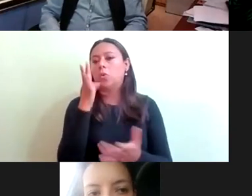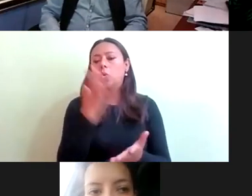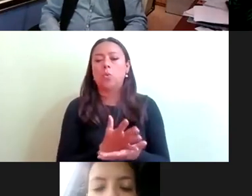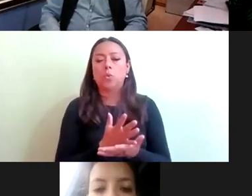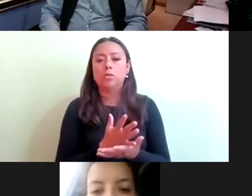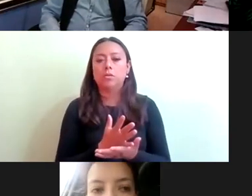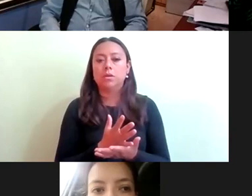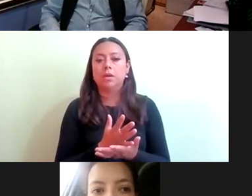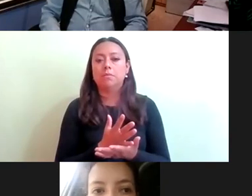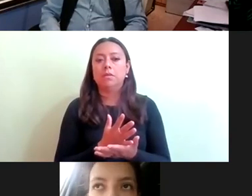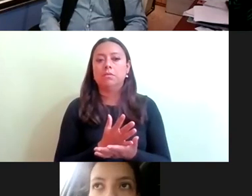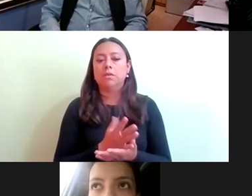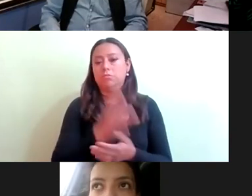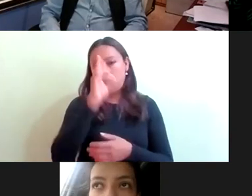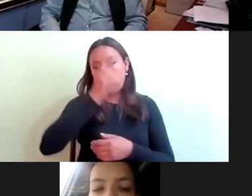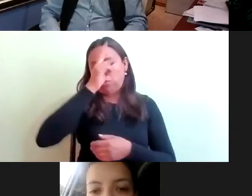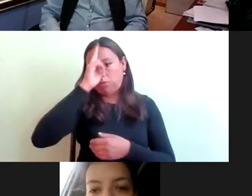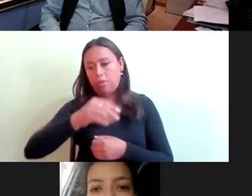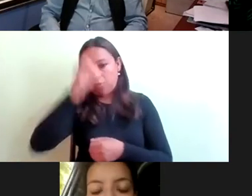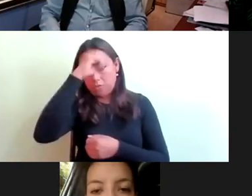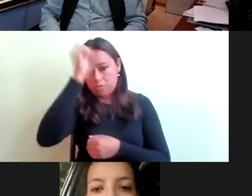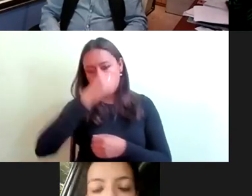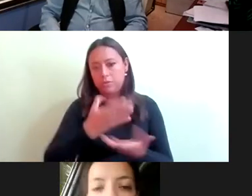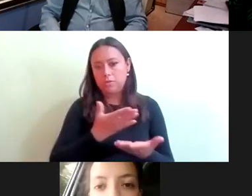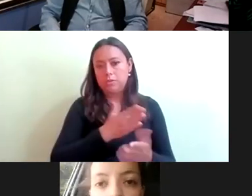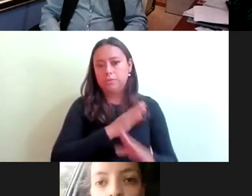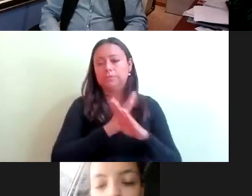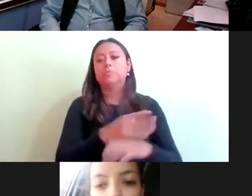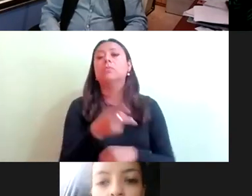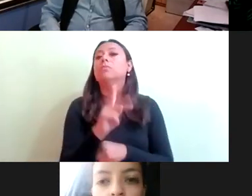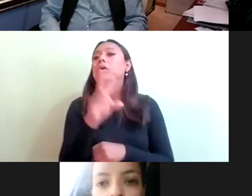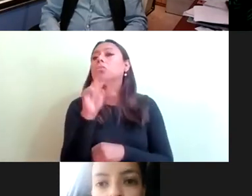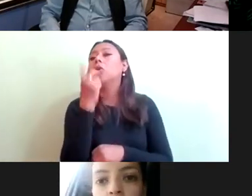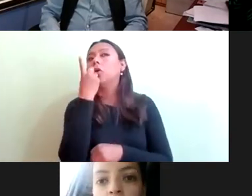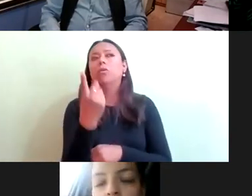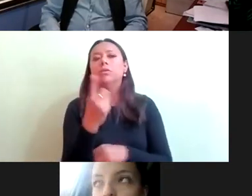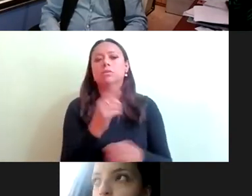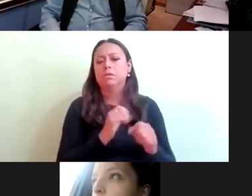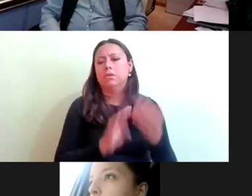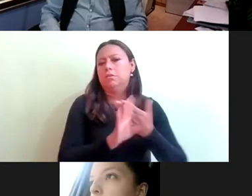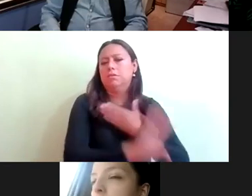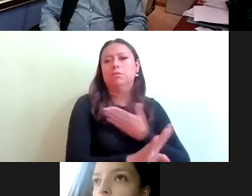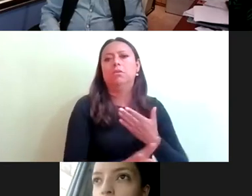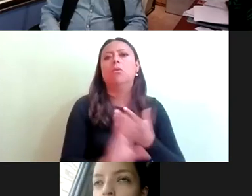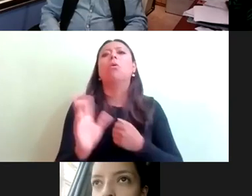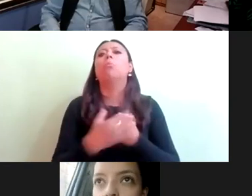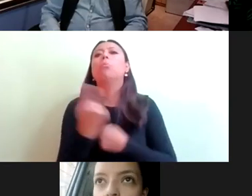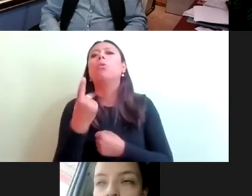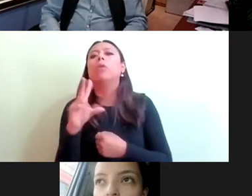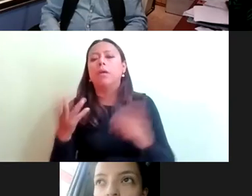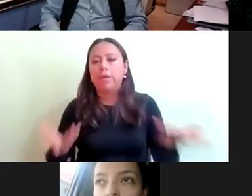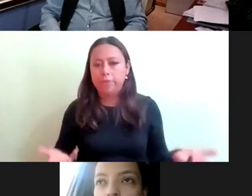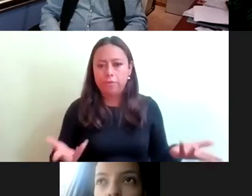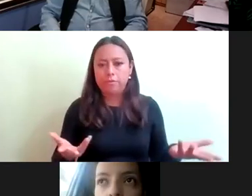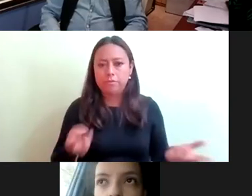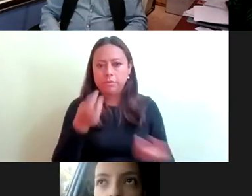de estas opiniones en contra y no se toma la molestia de rechazarlas ni de argumentar por qué es que no las acepta las comisiones